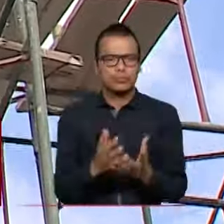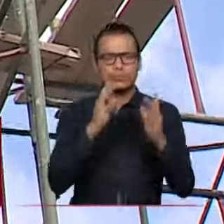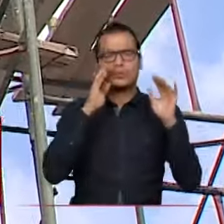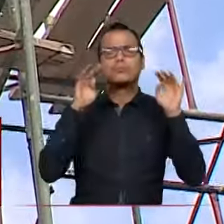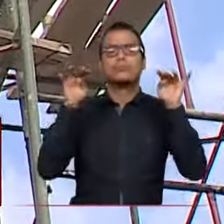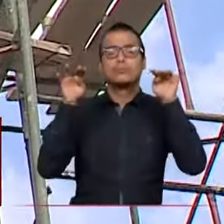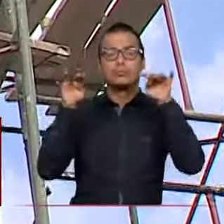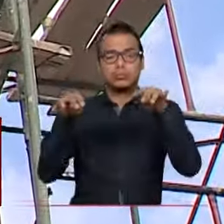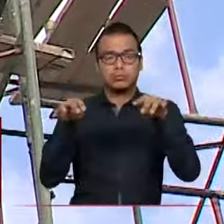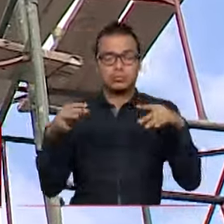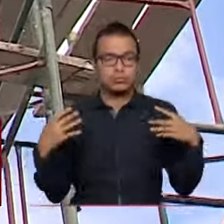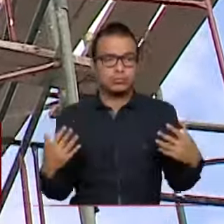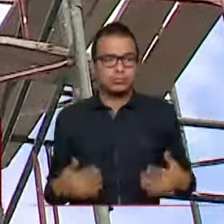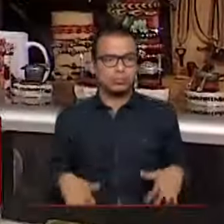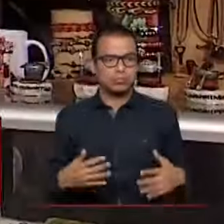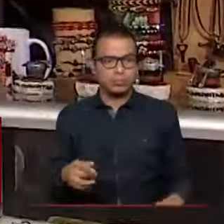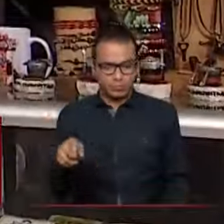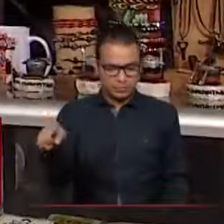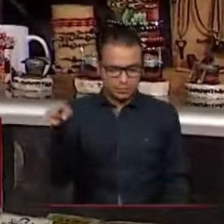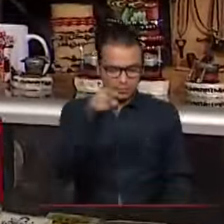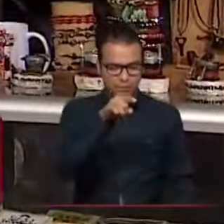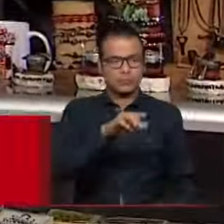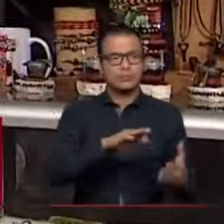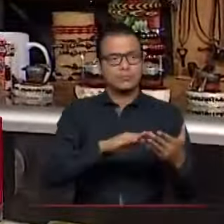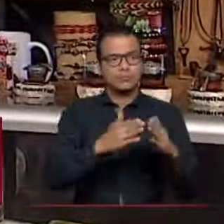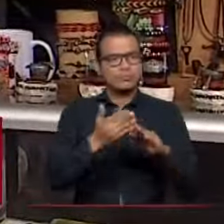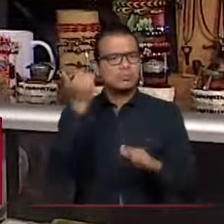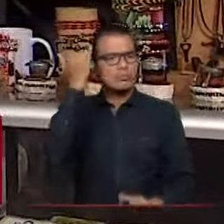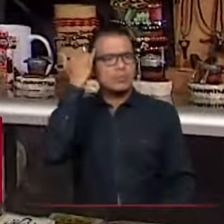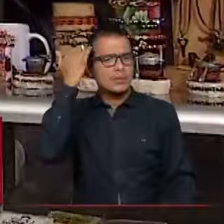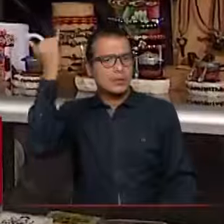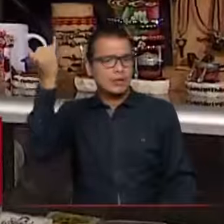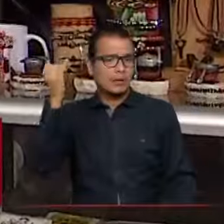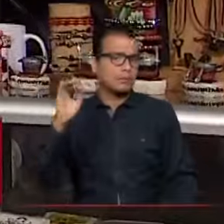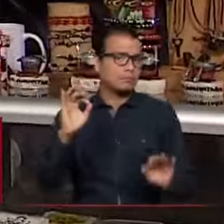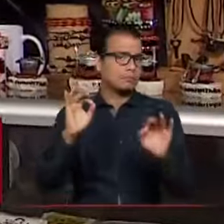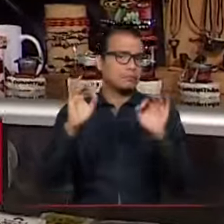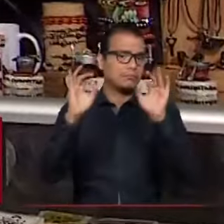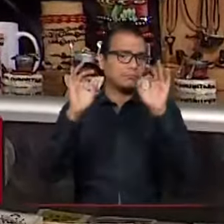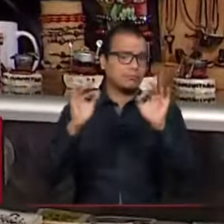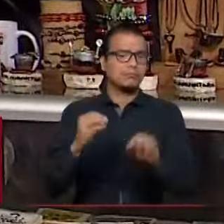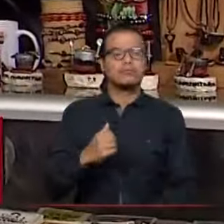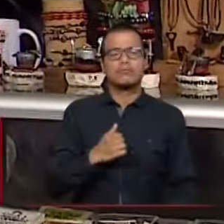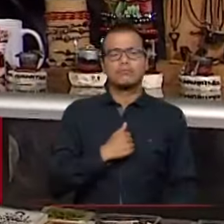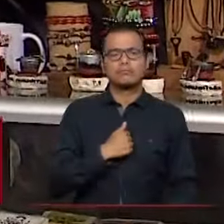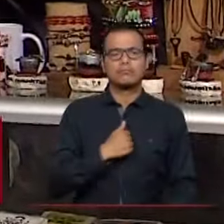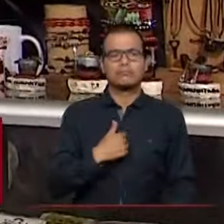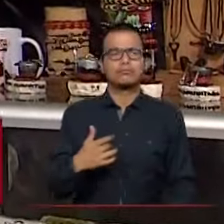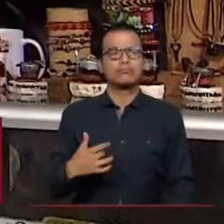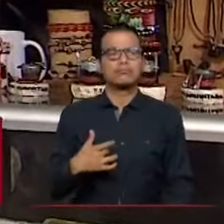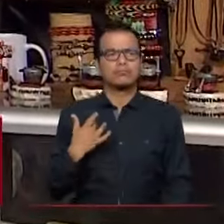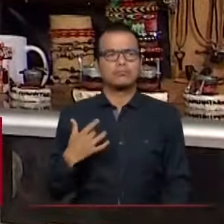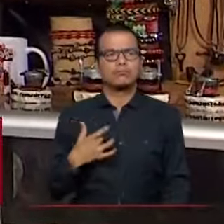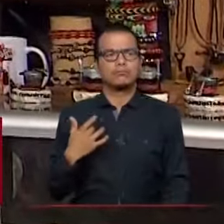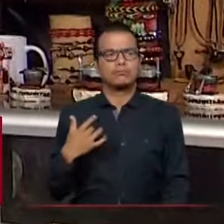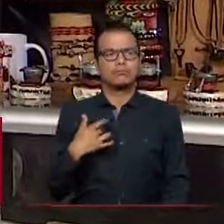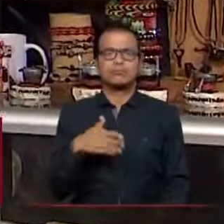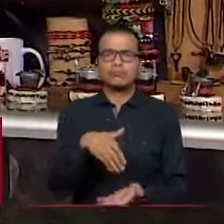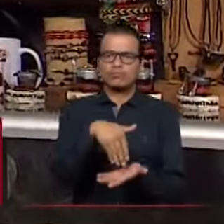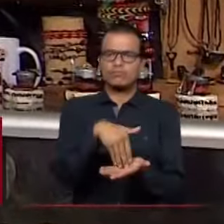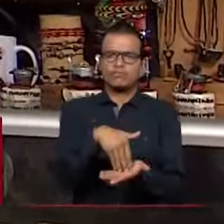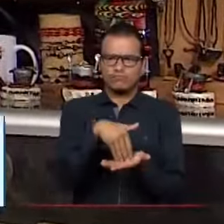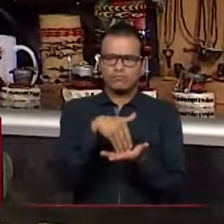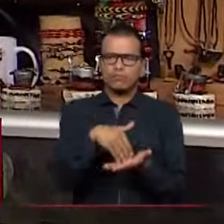iniciativa de la comunidad, de la gente de por aquí, y yo creo que resistencia es lo que nos